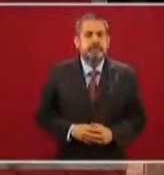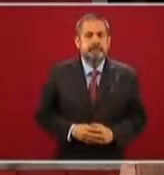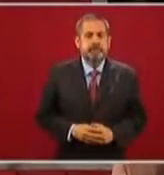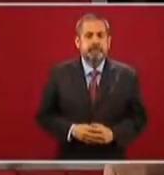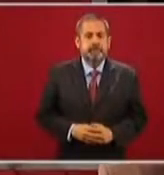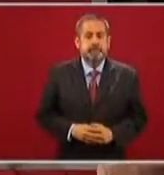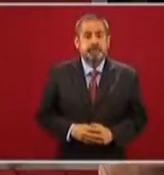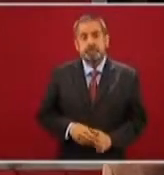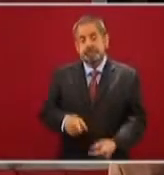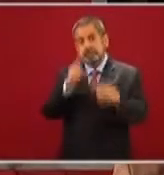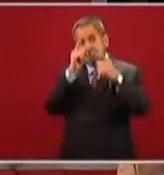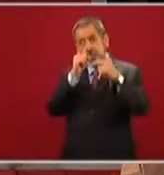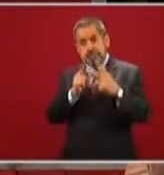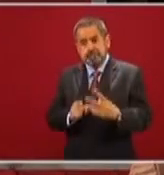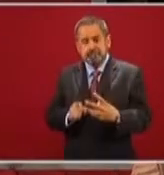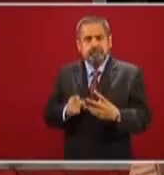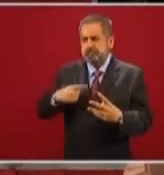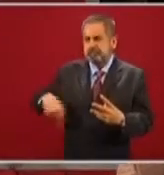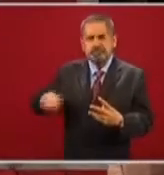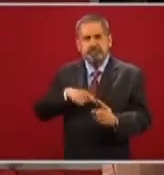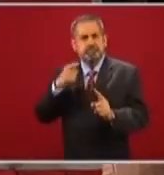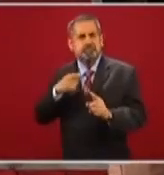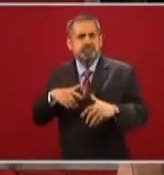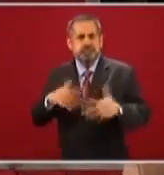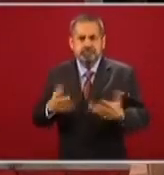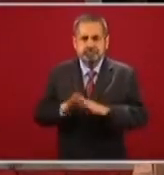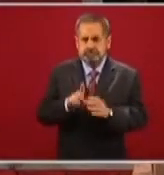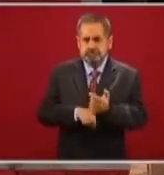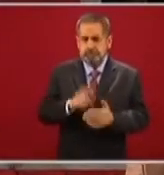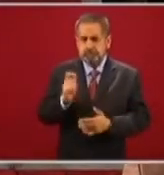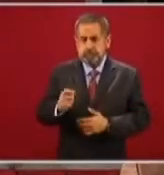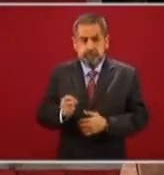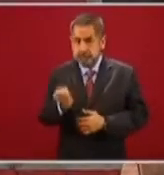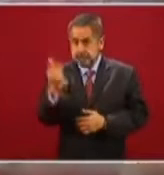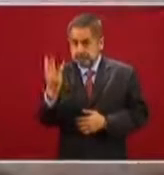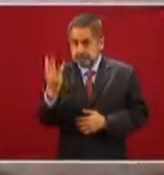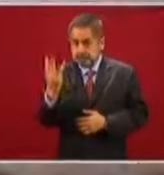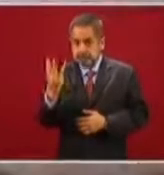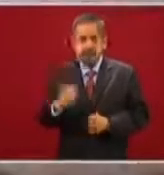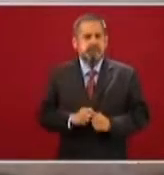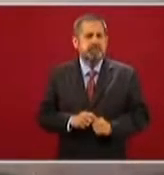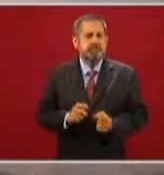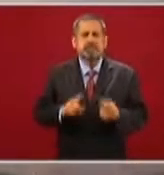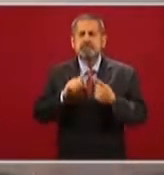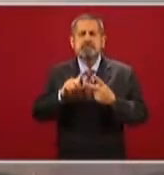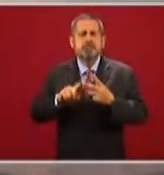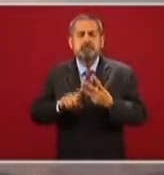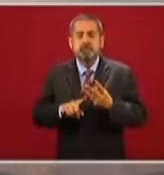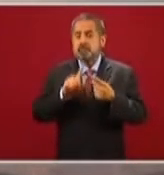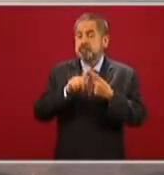Los objetivos para dar cumplimiento a esta misión, a esta tarea, son tres. En primer lugar,